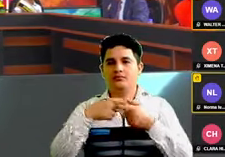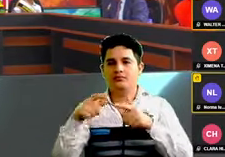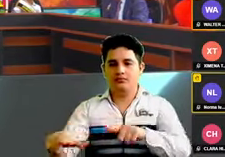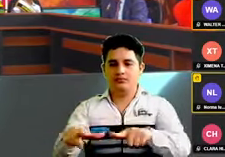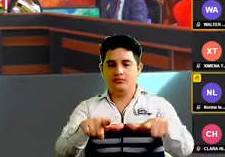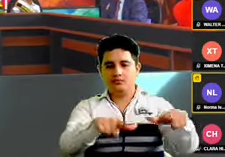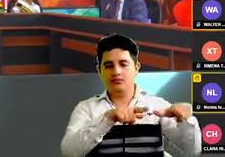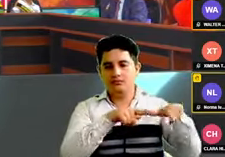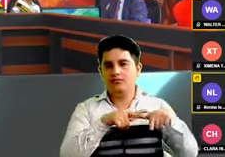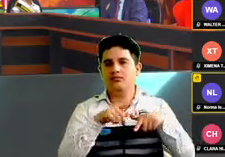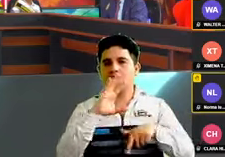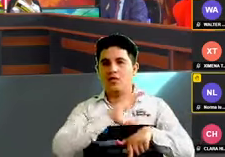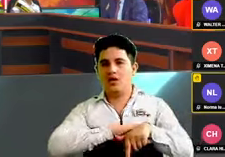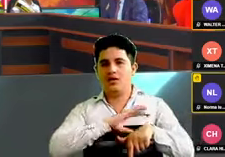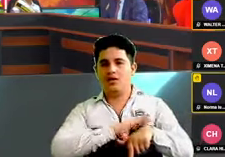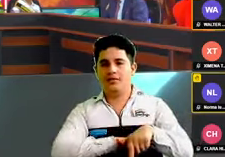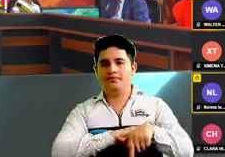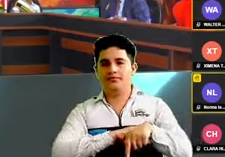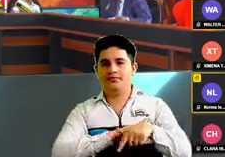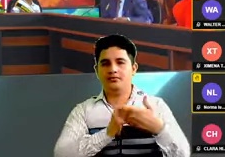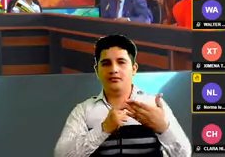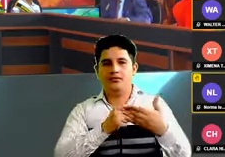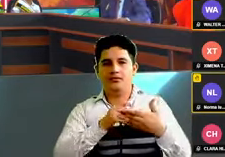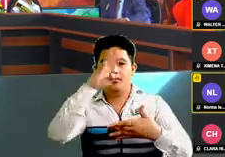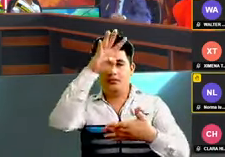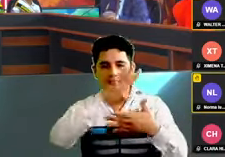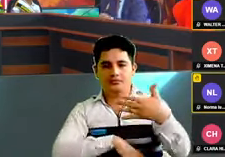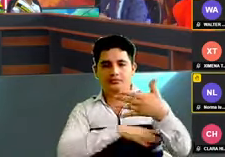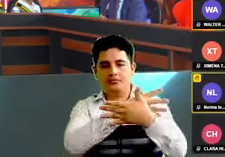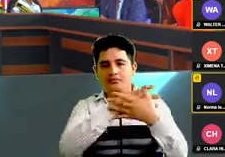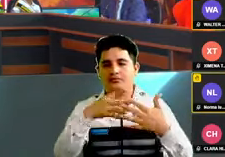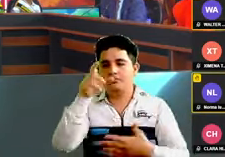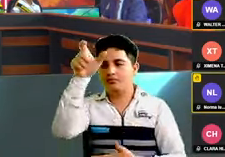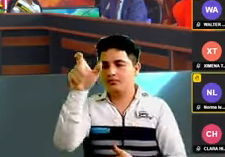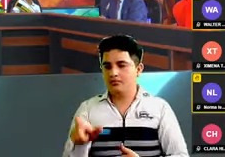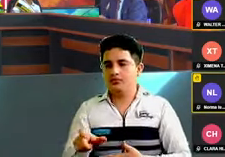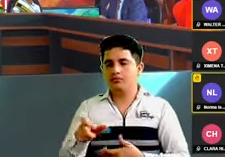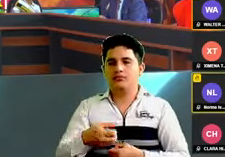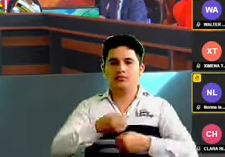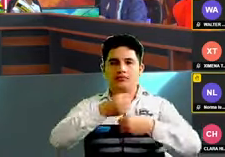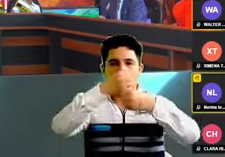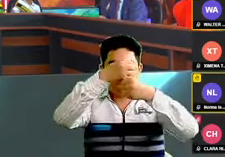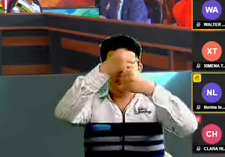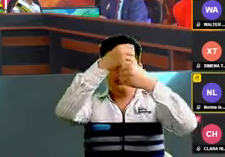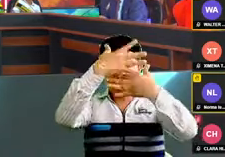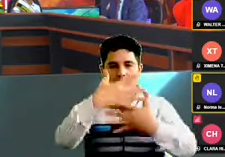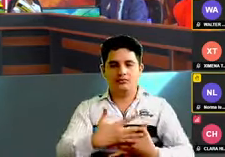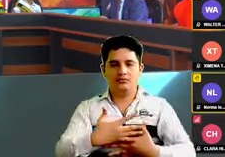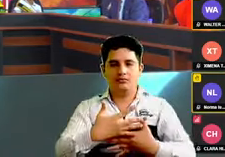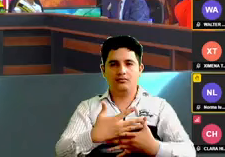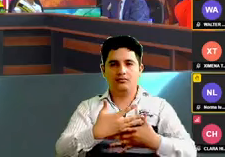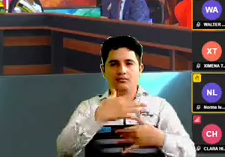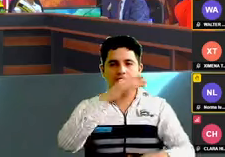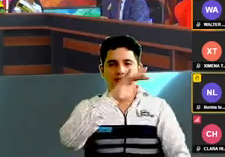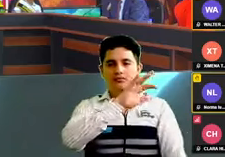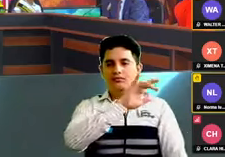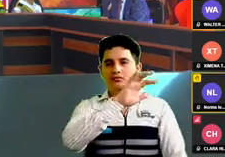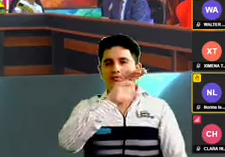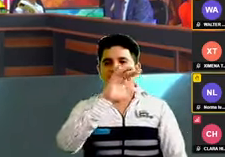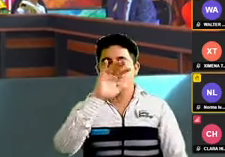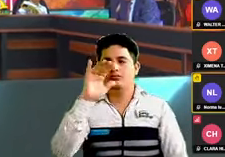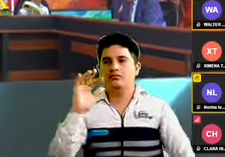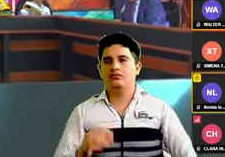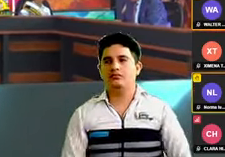lotes de terrenos municipales a favor de las personas cuyos nombres constan en el cuadro